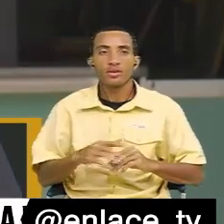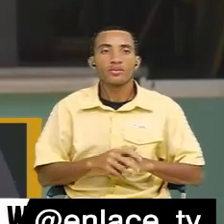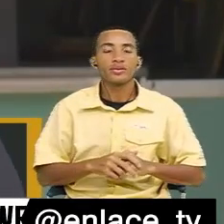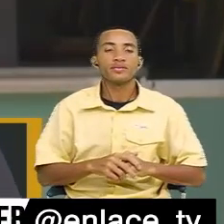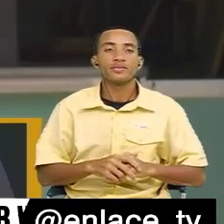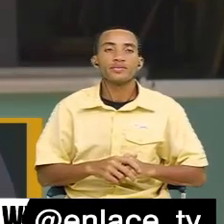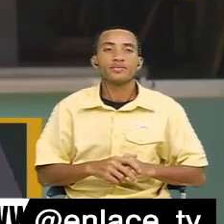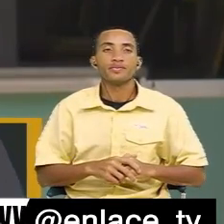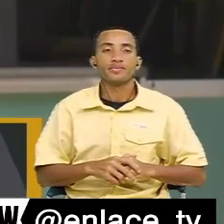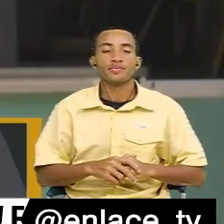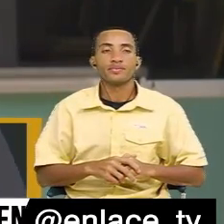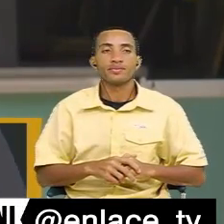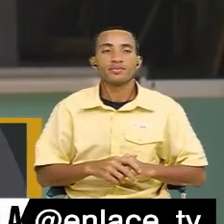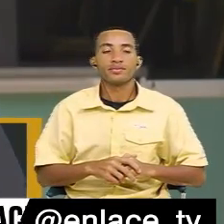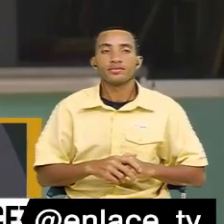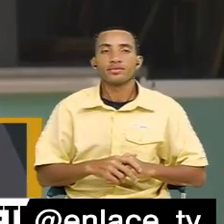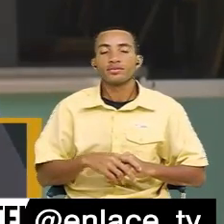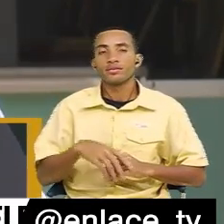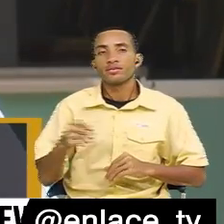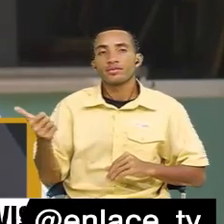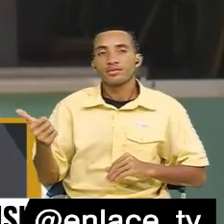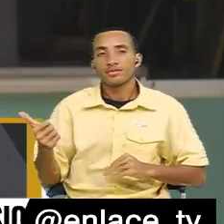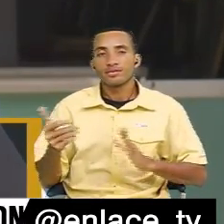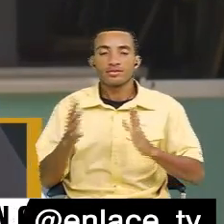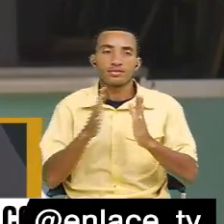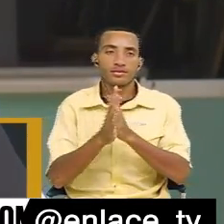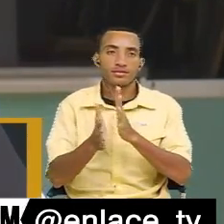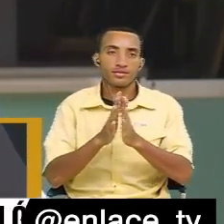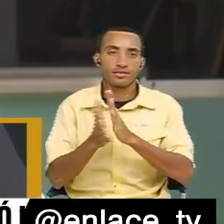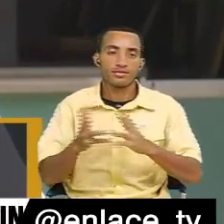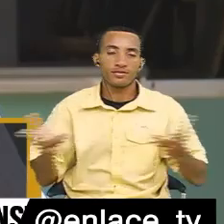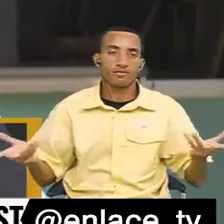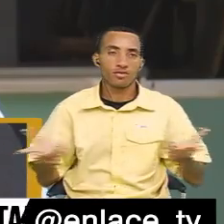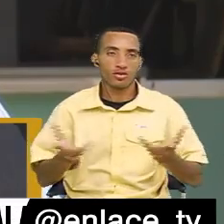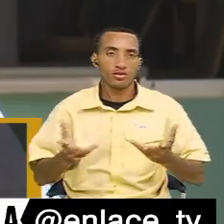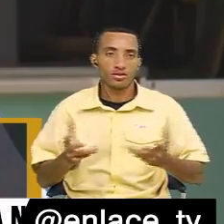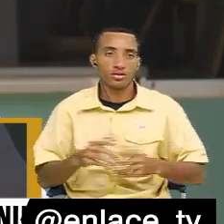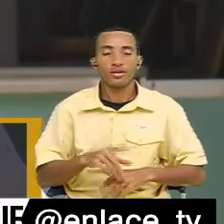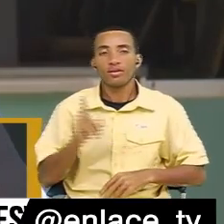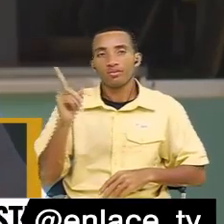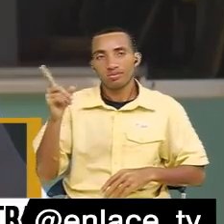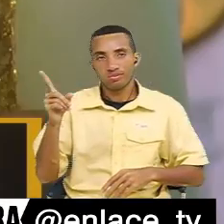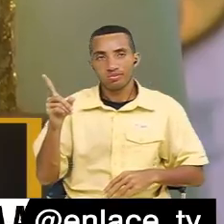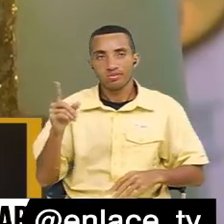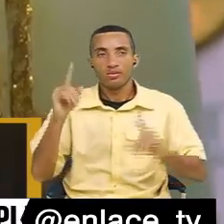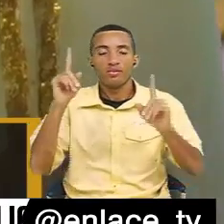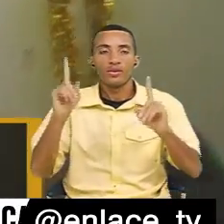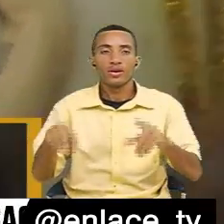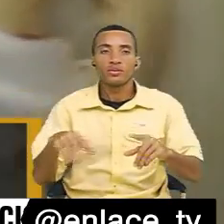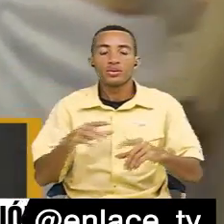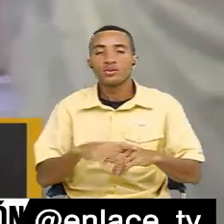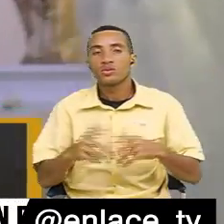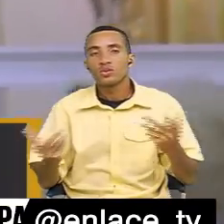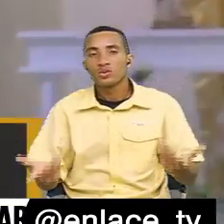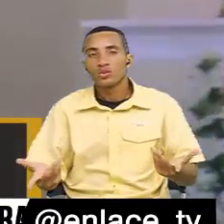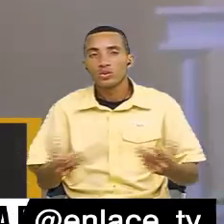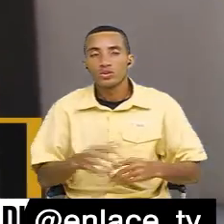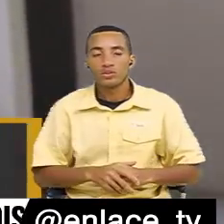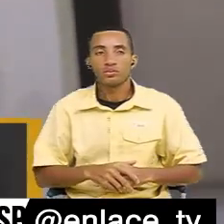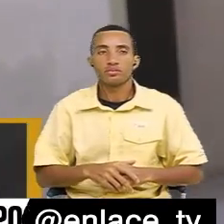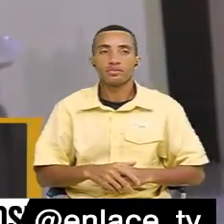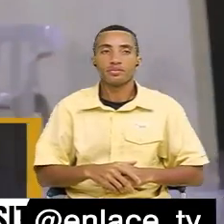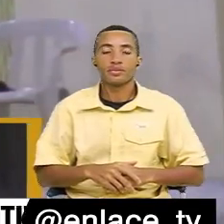tiene una característica muy bonita. La vamos a realizar dentro del templo porque es toda la dimensión de la espiritualidad. Esto, si no